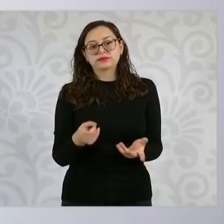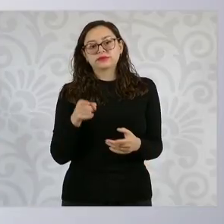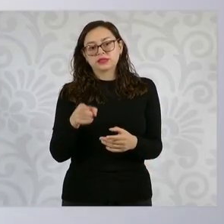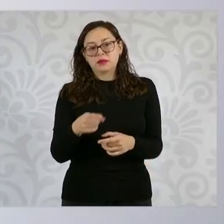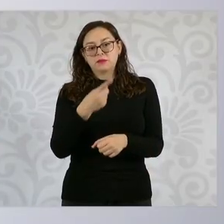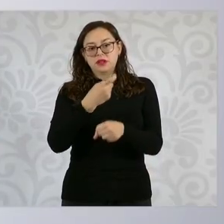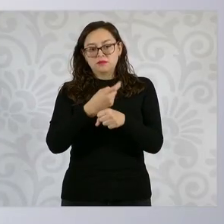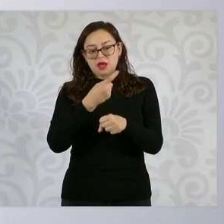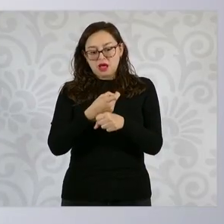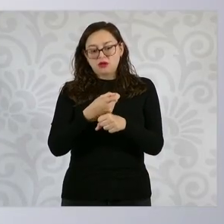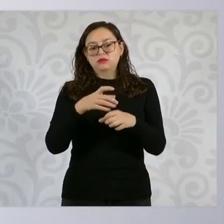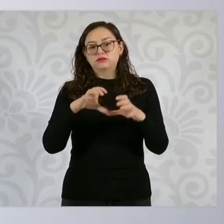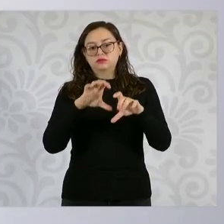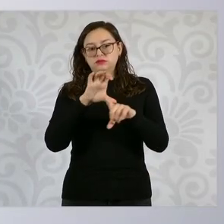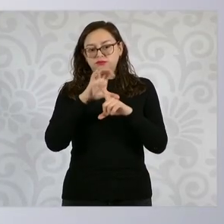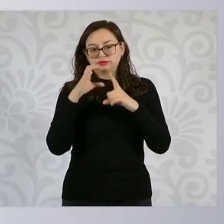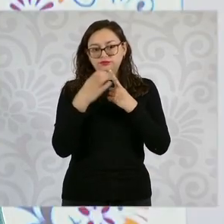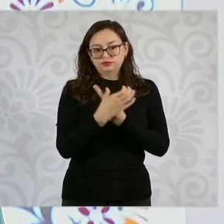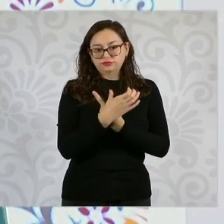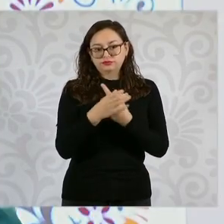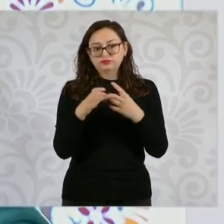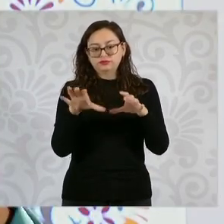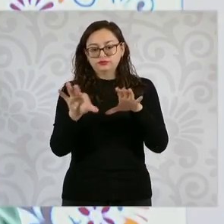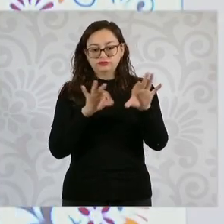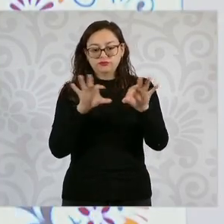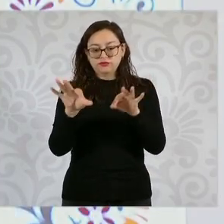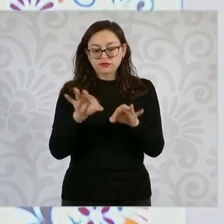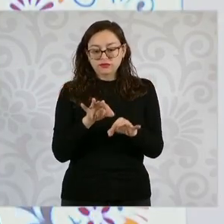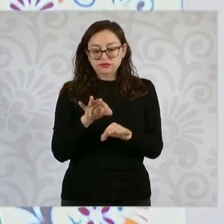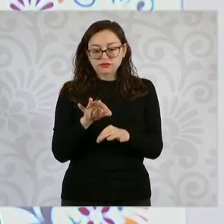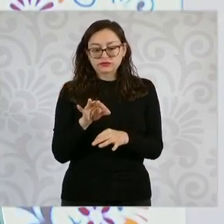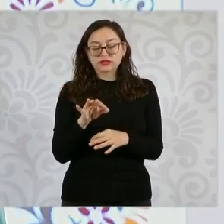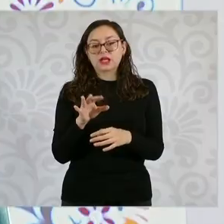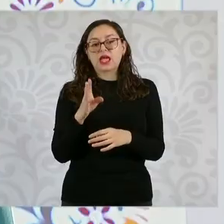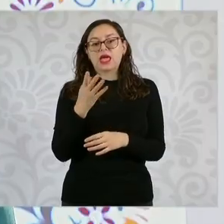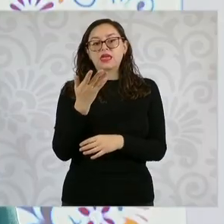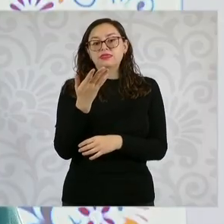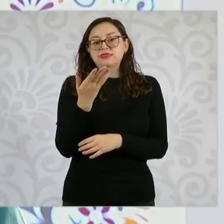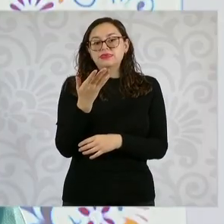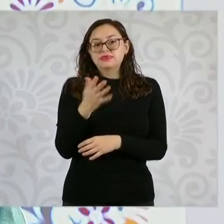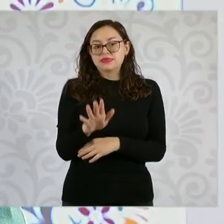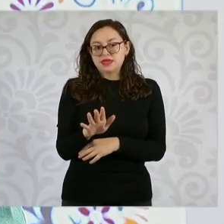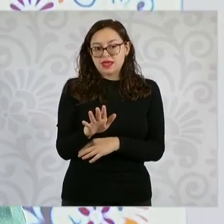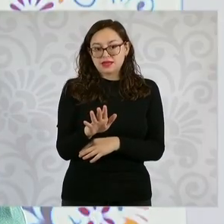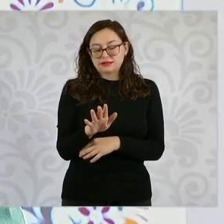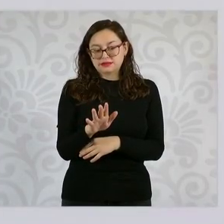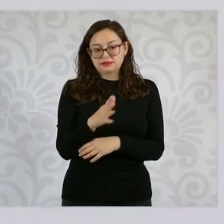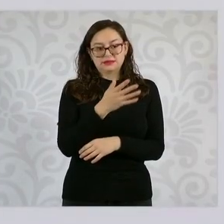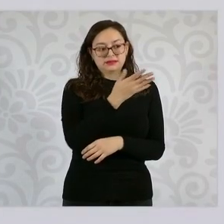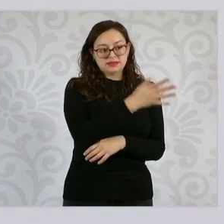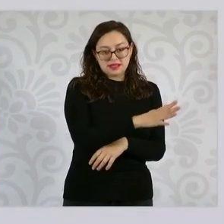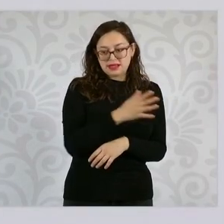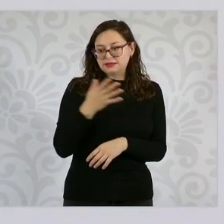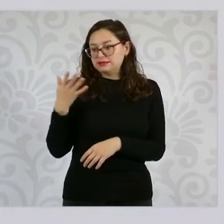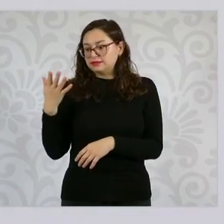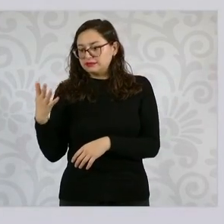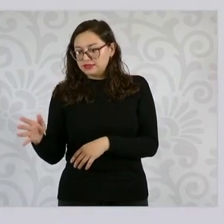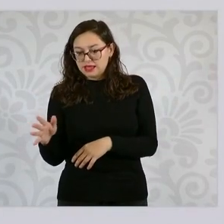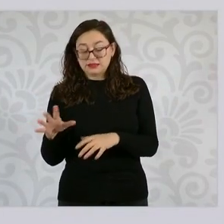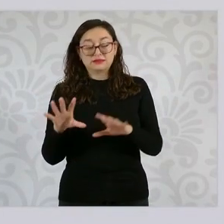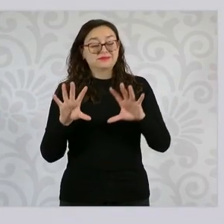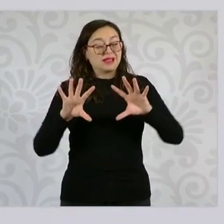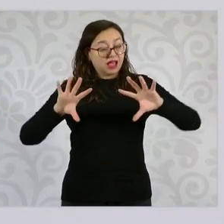10, o sea, del Ejecutivo van a ser 90 para ministros y ministras. Y de